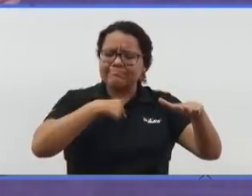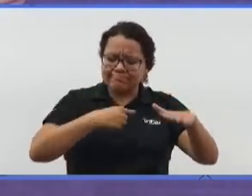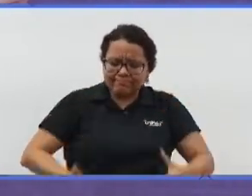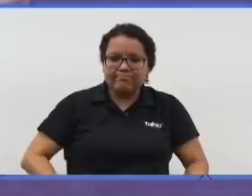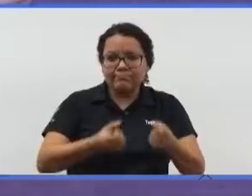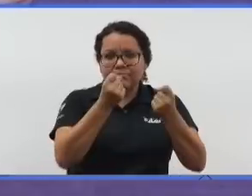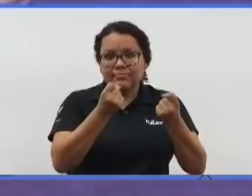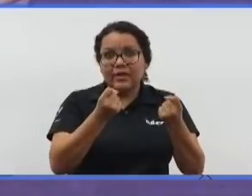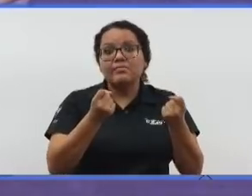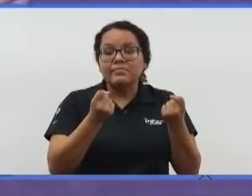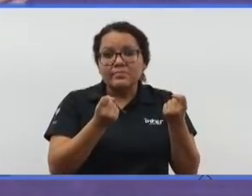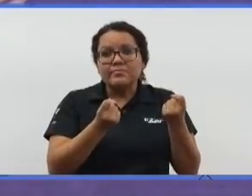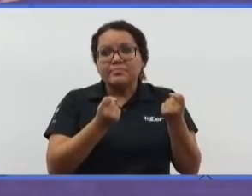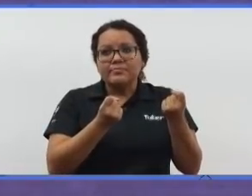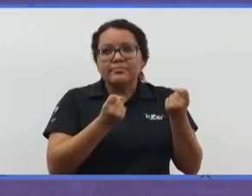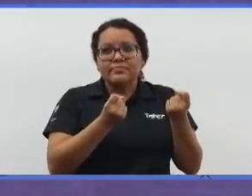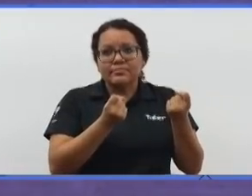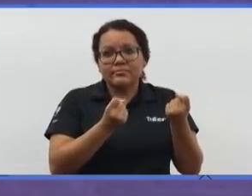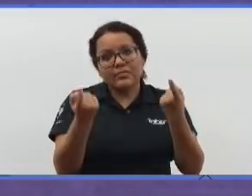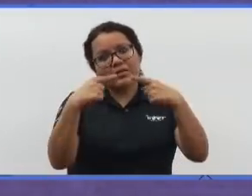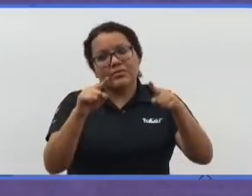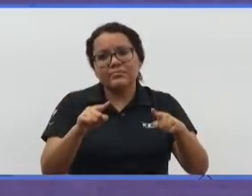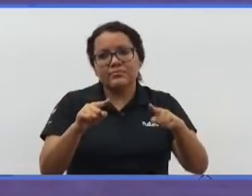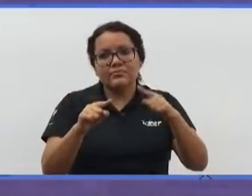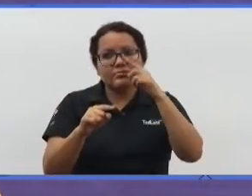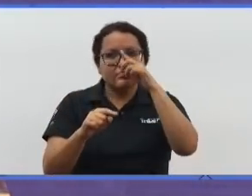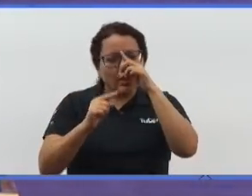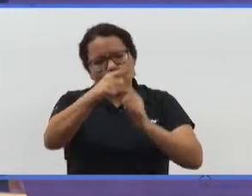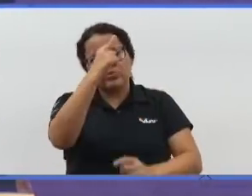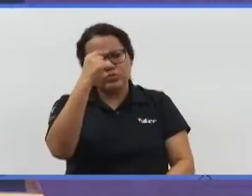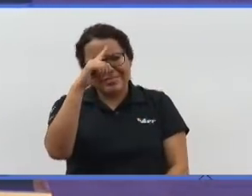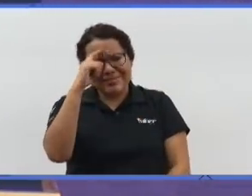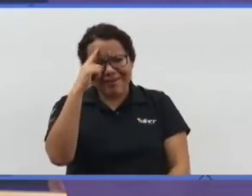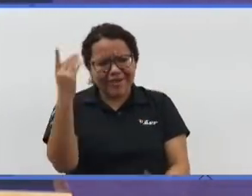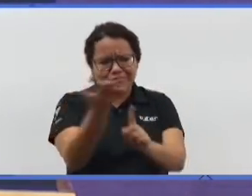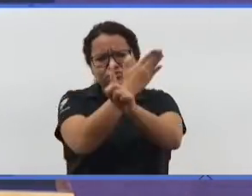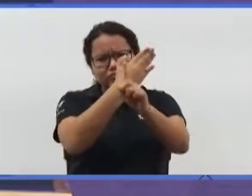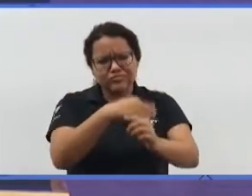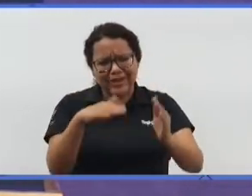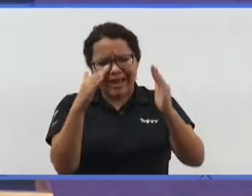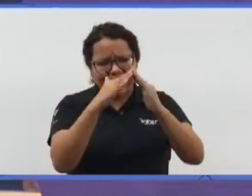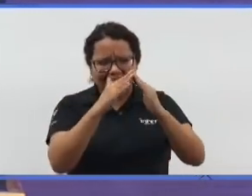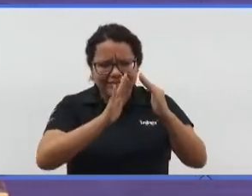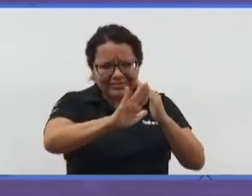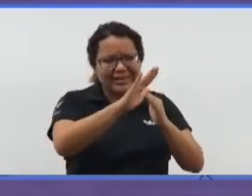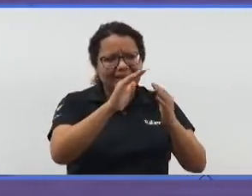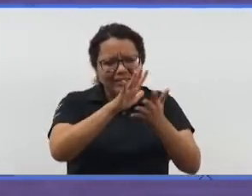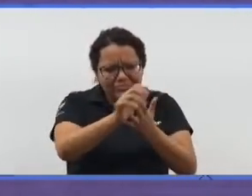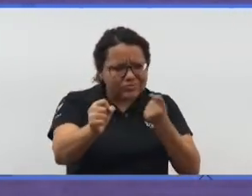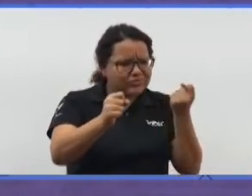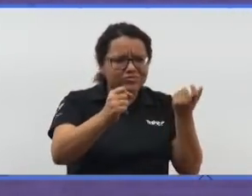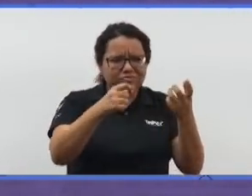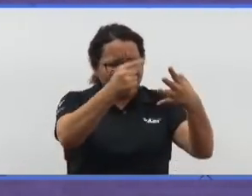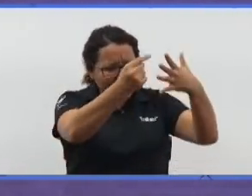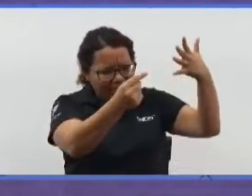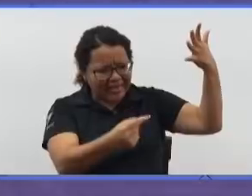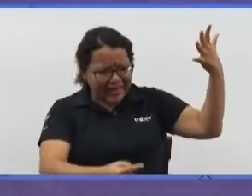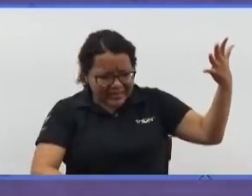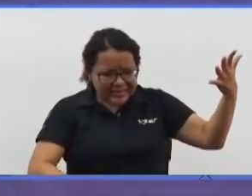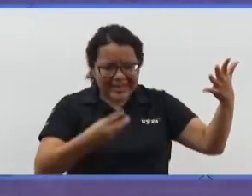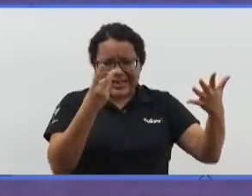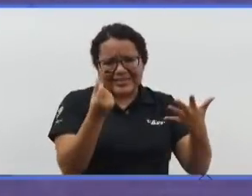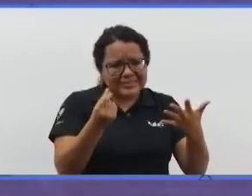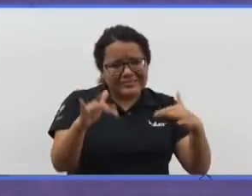salvos pero usted por qué no le quitaron el trabajo el carro la casa porque no le pasó lo siguiente porque le embargaron el